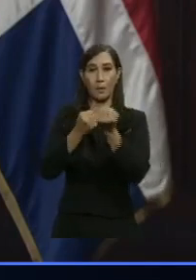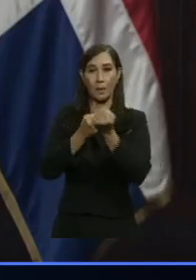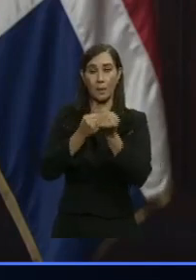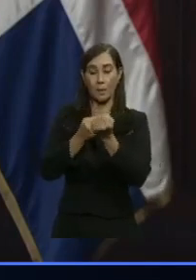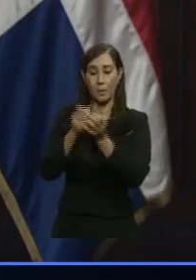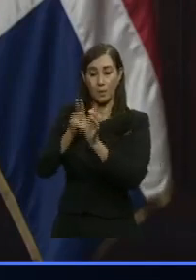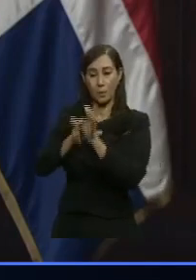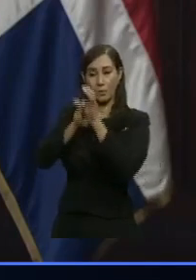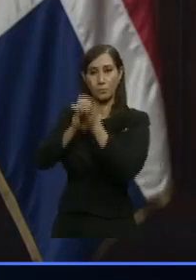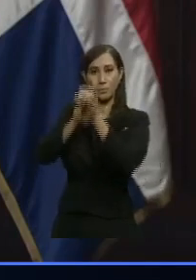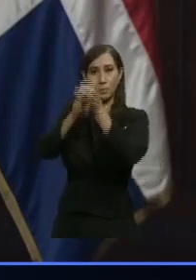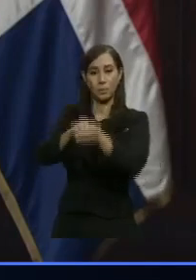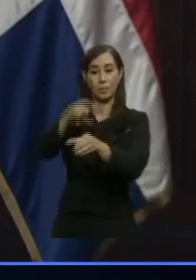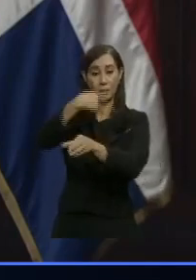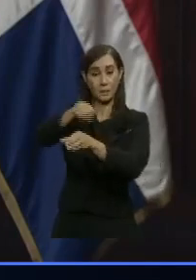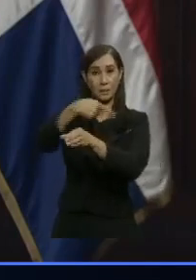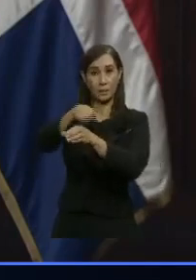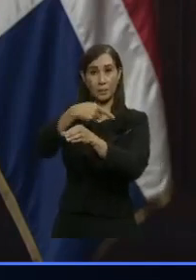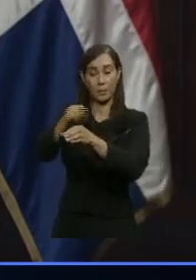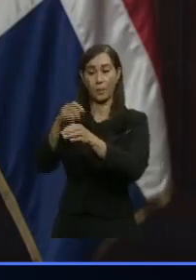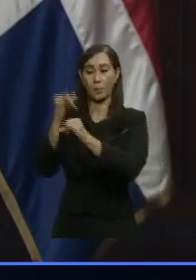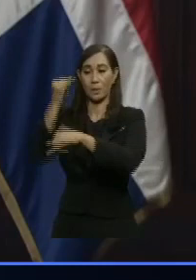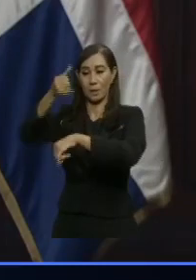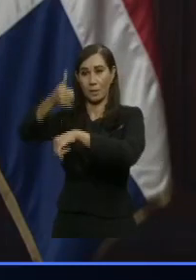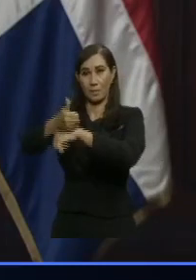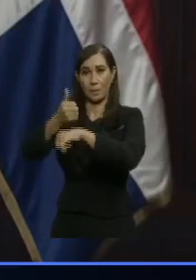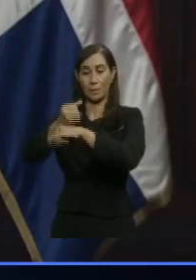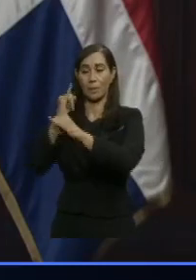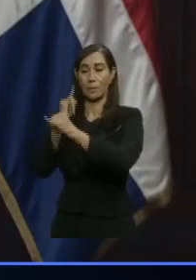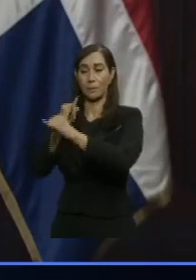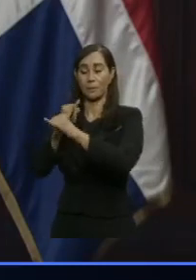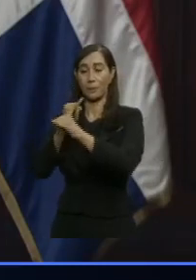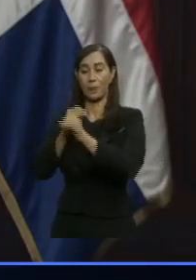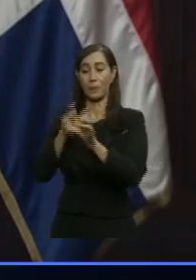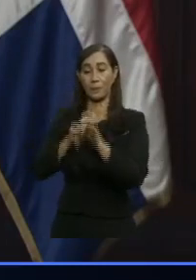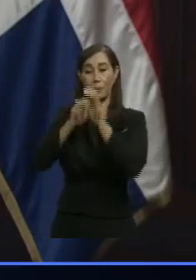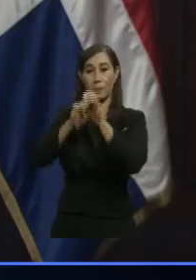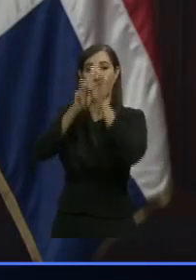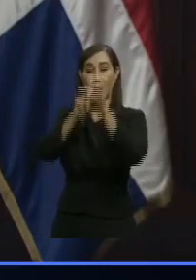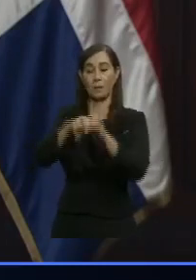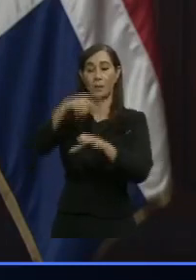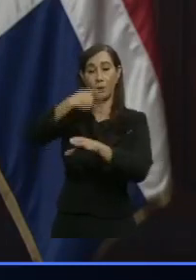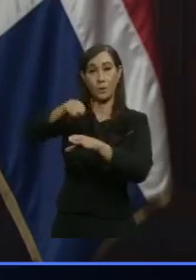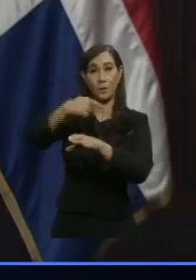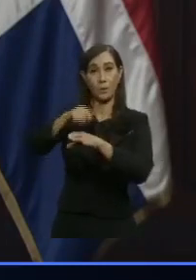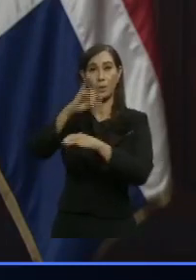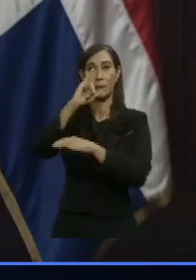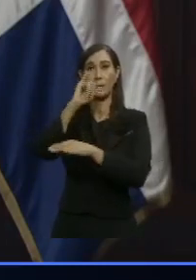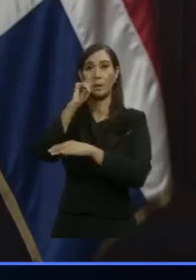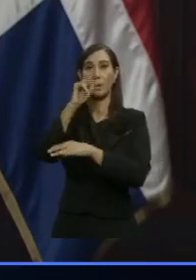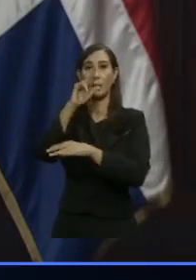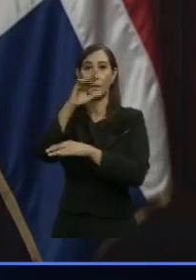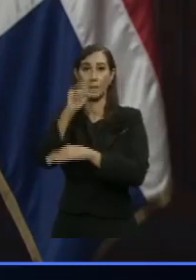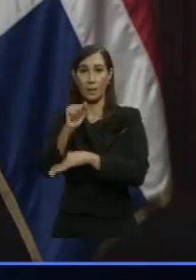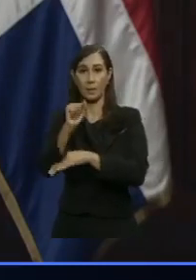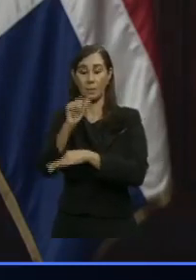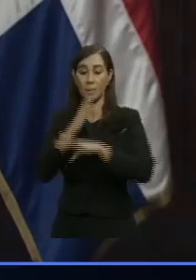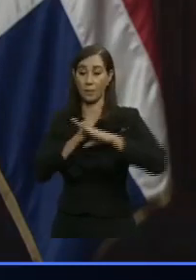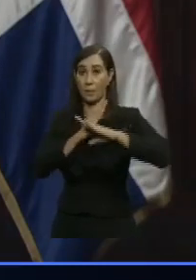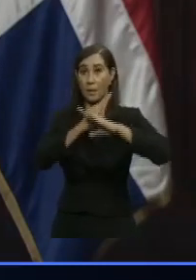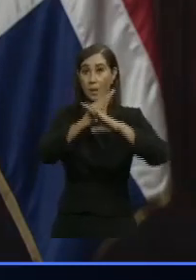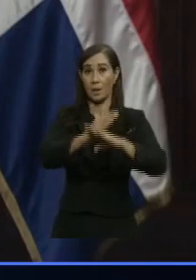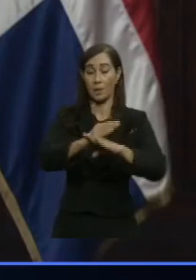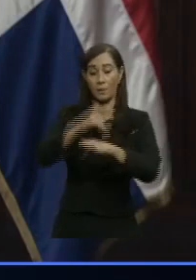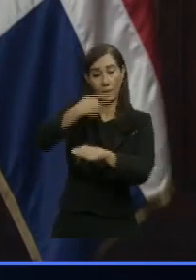ocho meses siete meses porque también viene la producción de cerdo viene la producción viene bien en la adquisición de otros alimentos